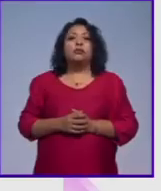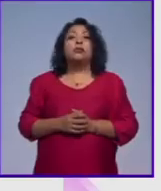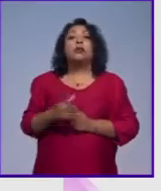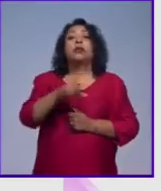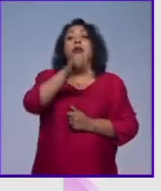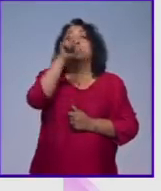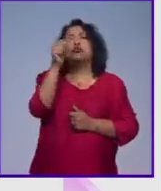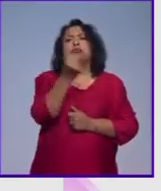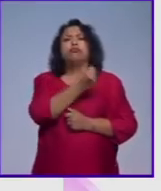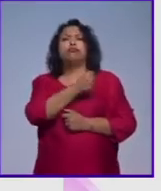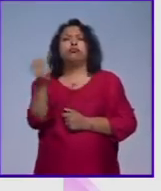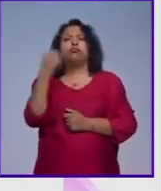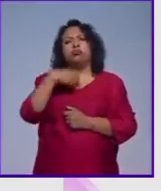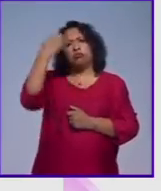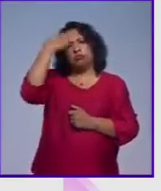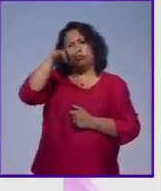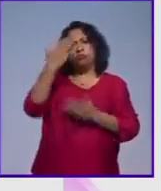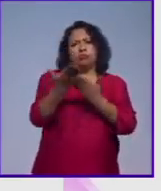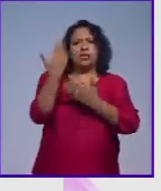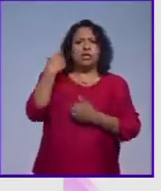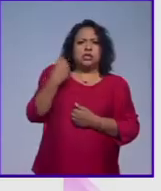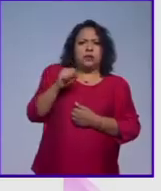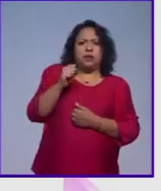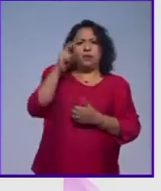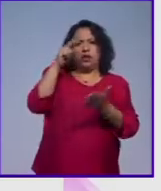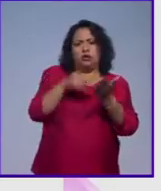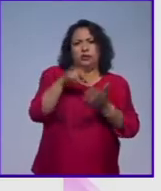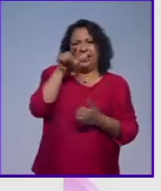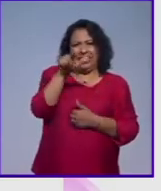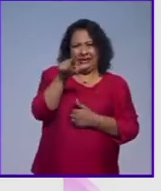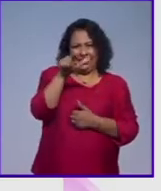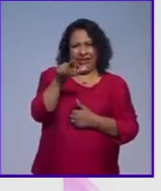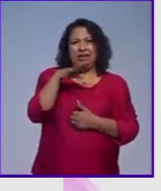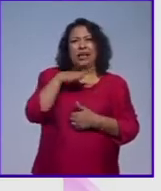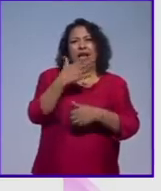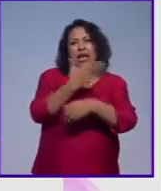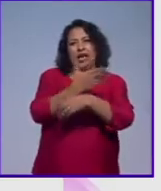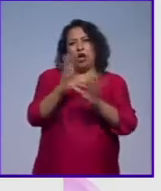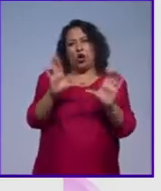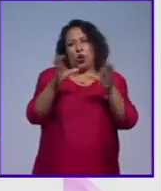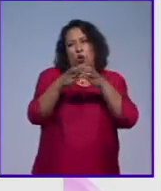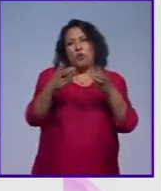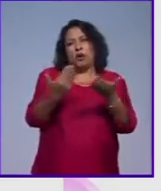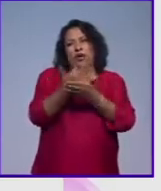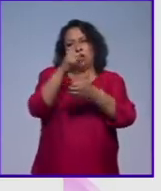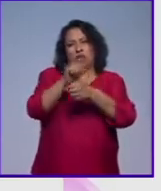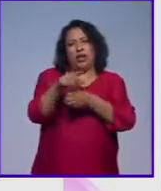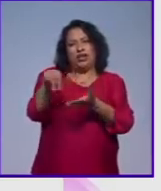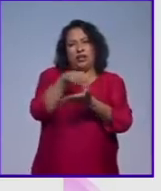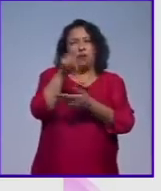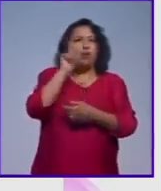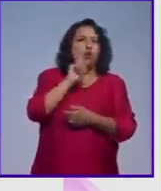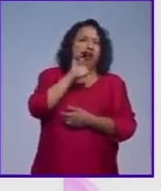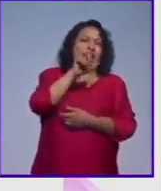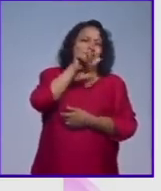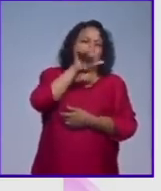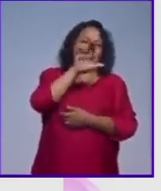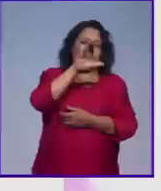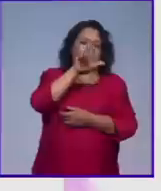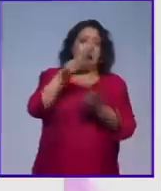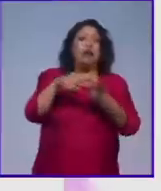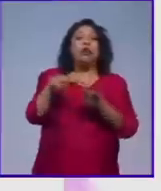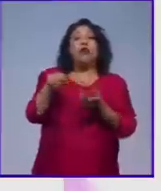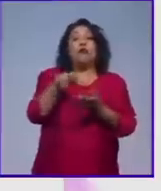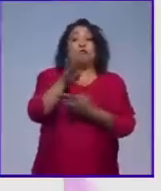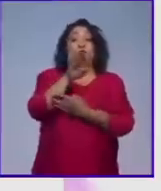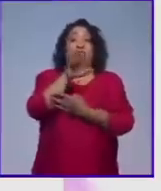Luego de una exitosa experiencia el pasado septiembre de 2017, con la Compañía Nacional de Danza y la bailarina Elisa Carrillo, el Ballet Folclórico